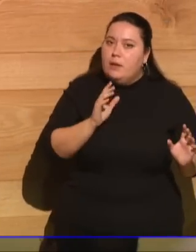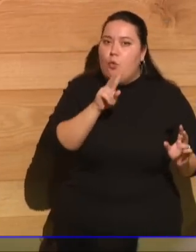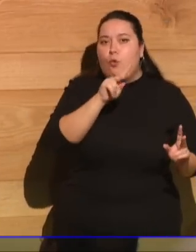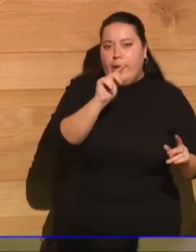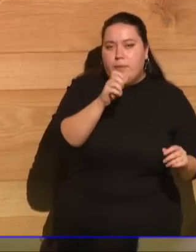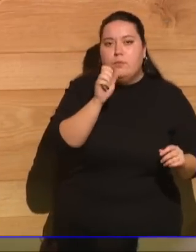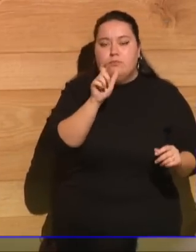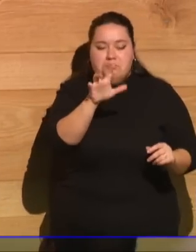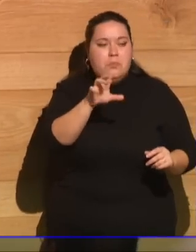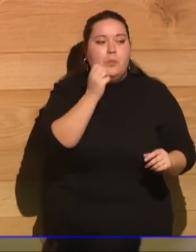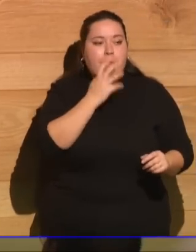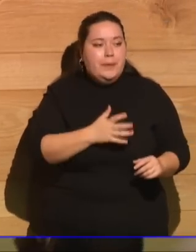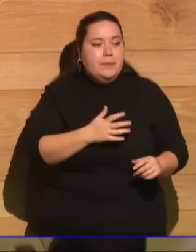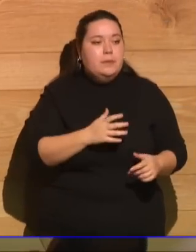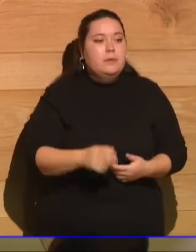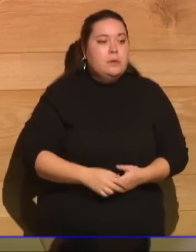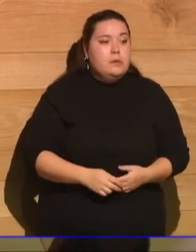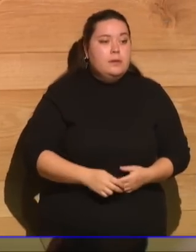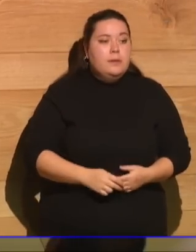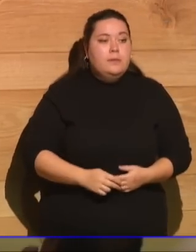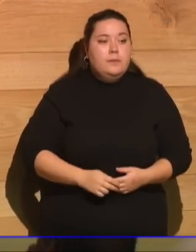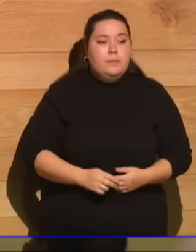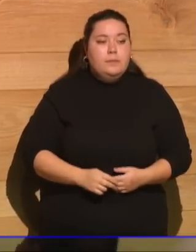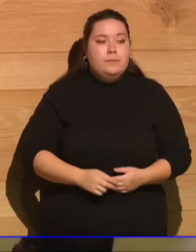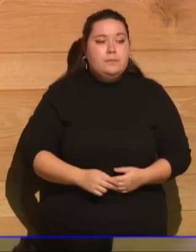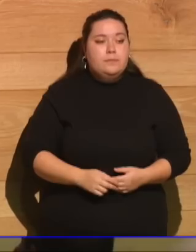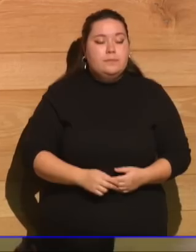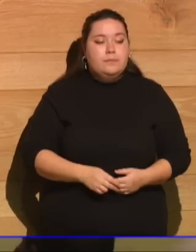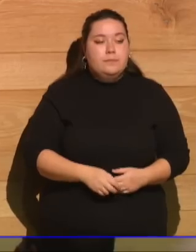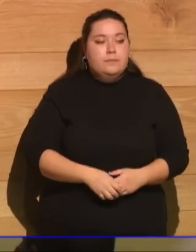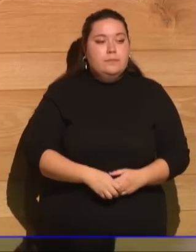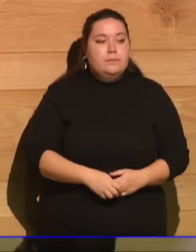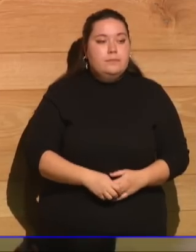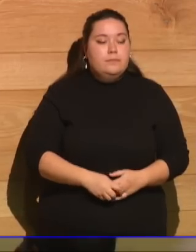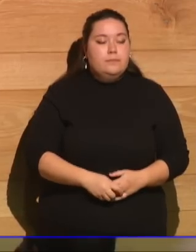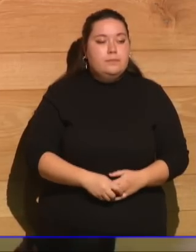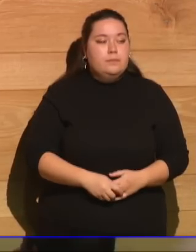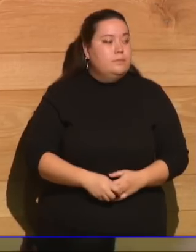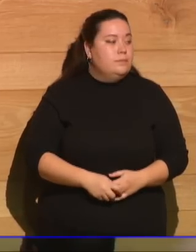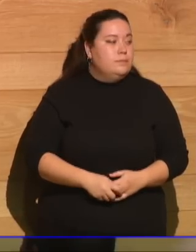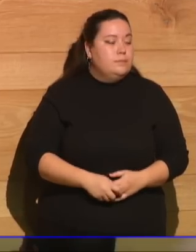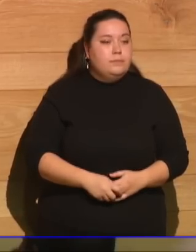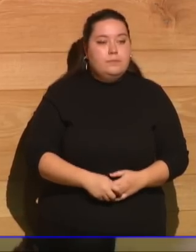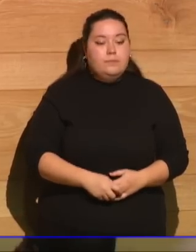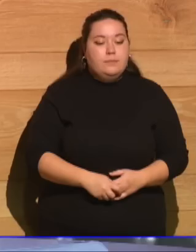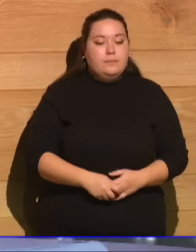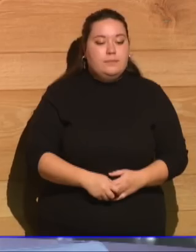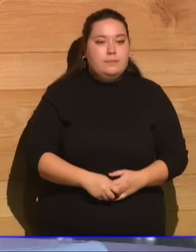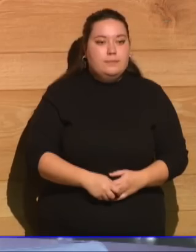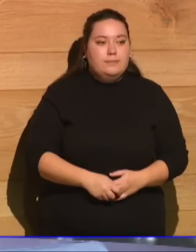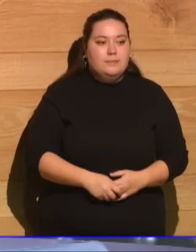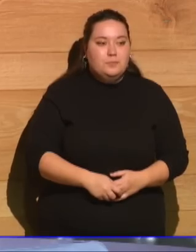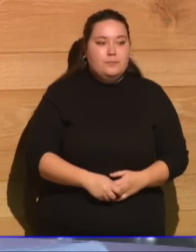ganado, insisto, un Se hizo BAFTA un nombre, también se hizo un con nombre ya, sí, The sí. Evacuees y con la de los evacuados. Y deciden sacar adelante